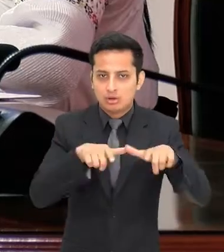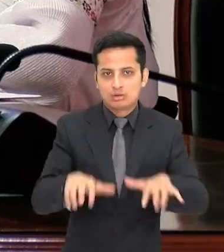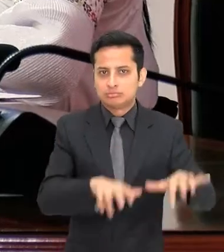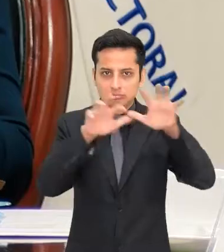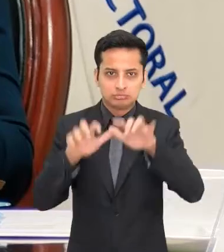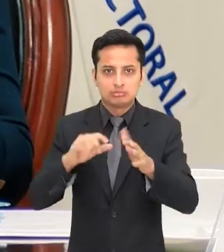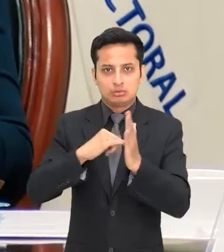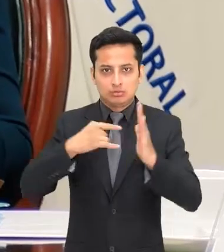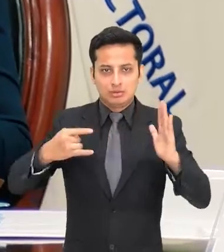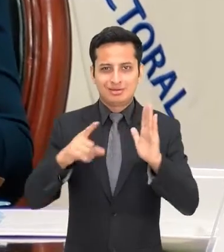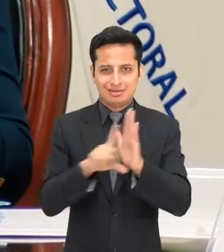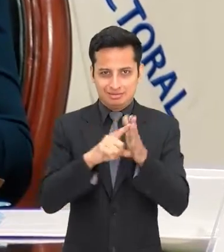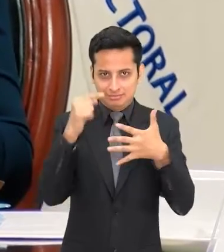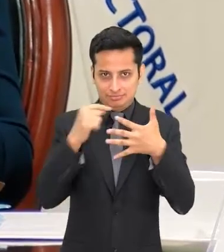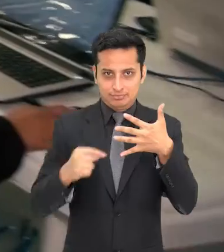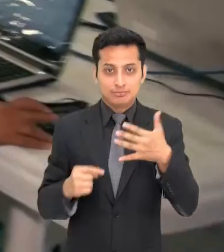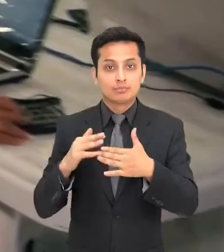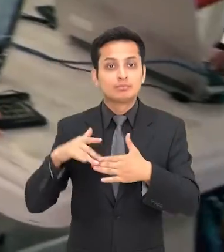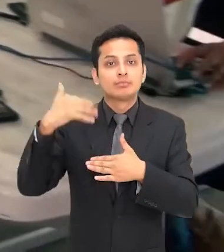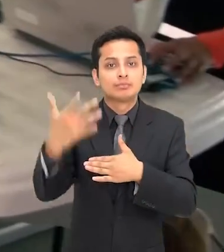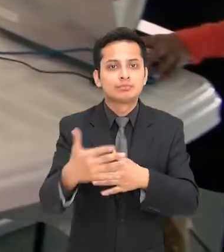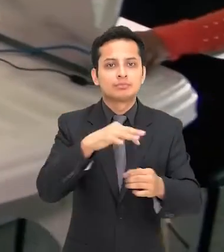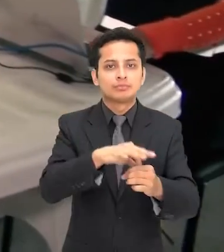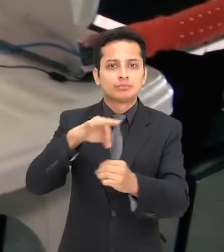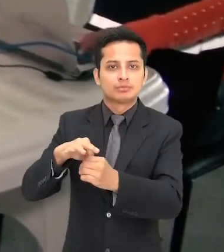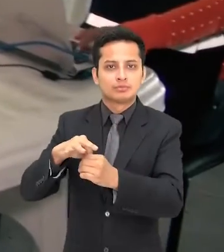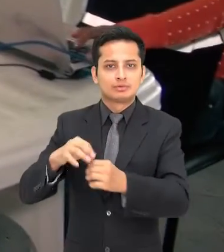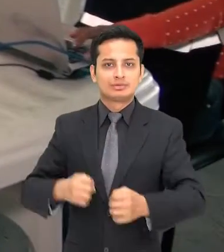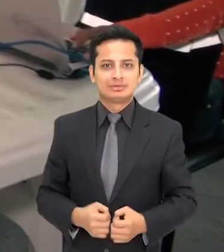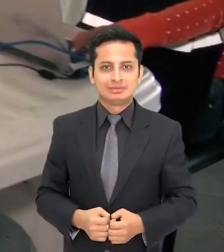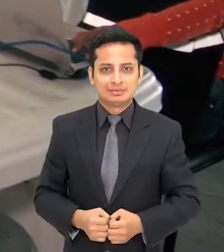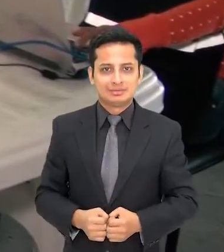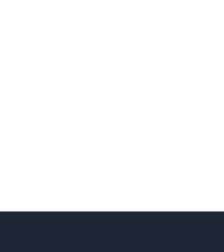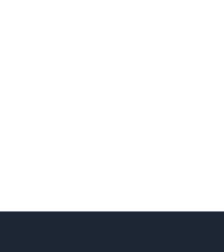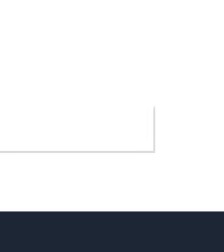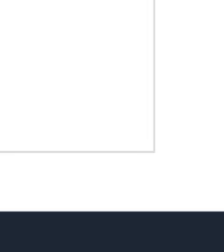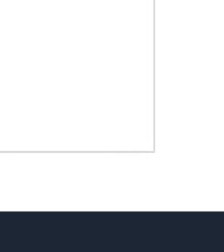logístico, informático, tecnológico y legal para próximos procesos